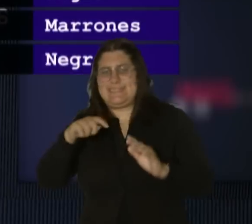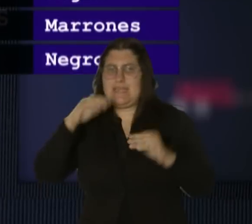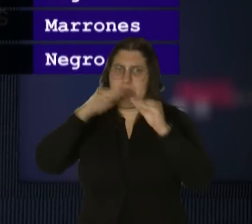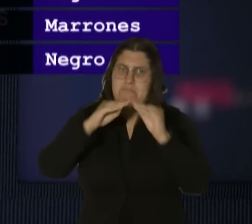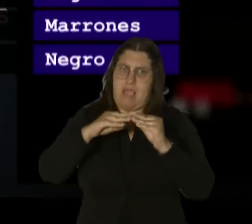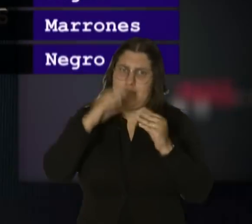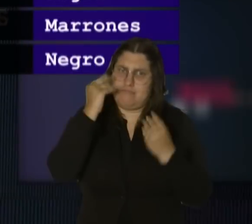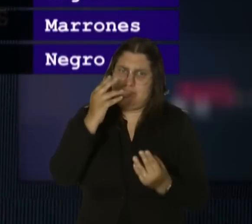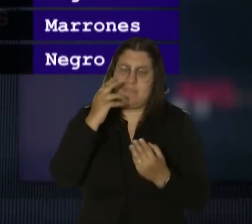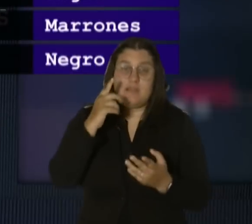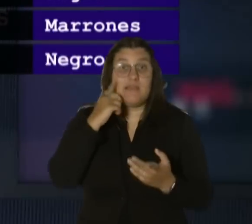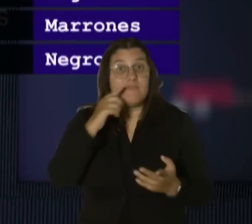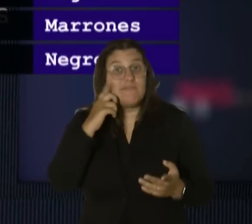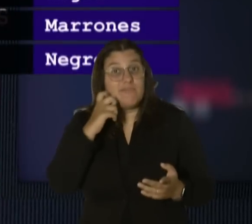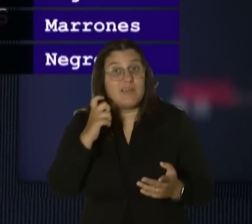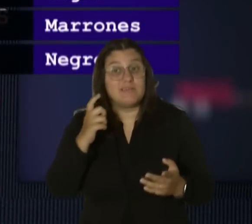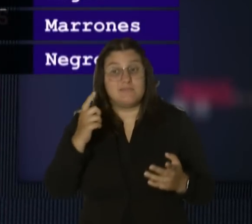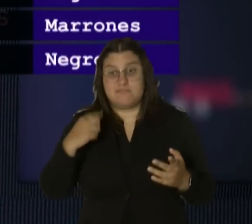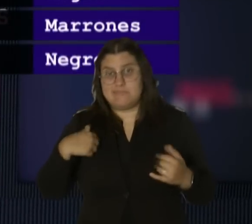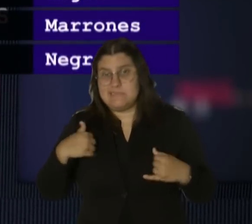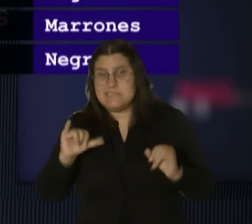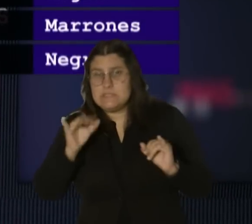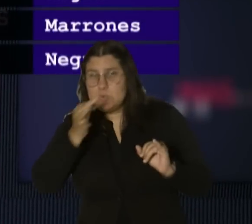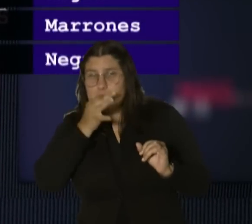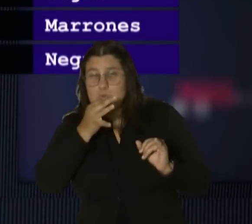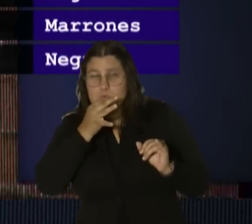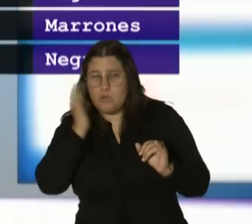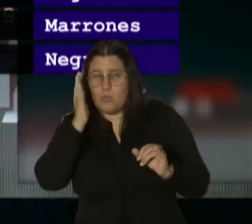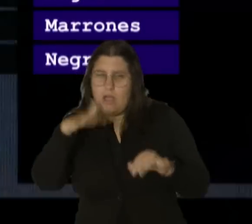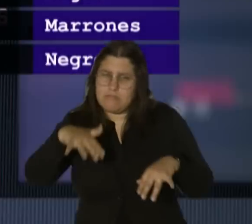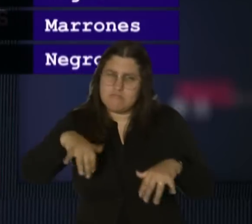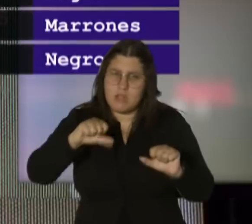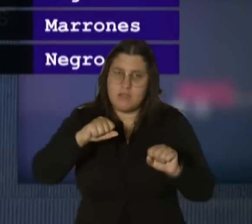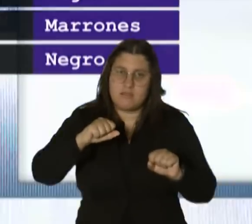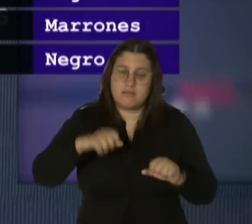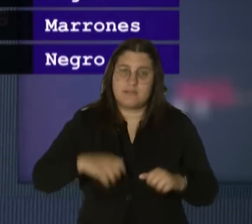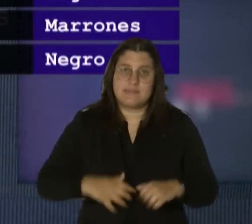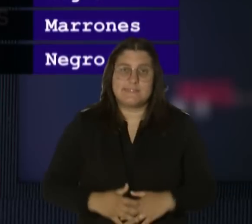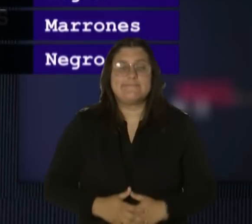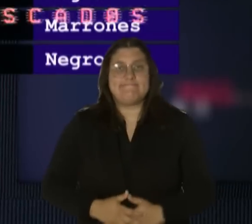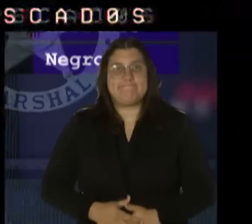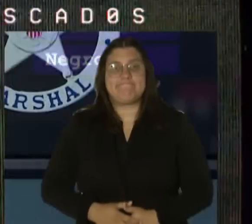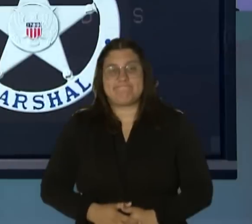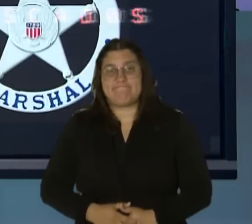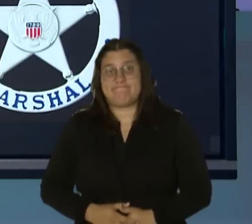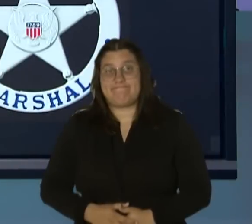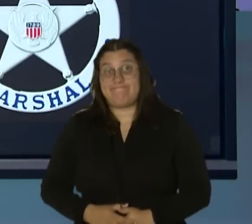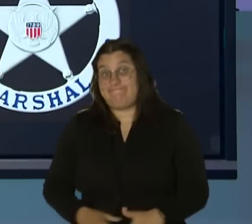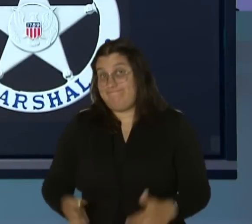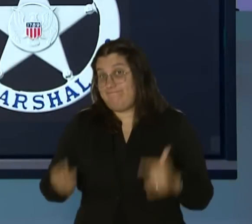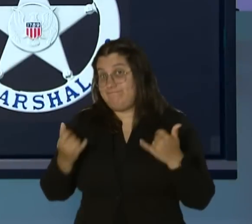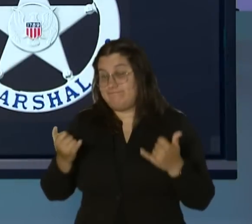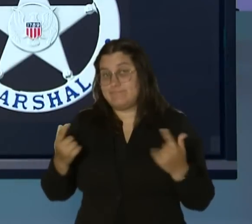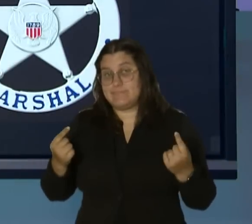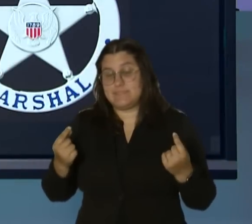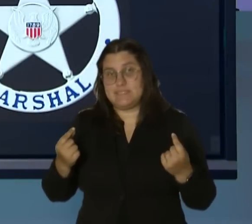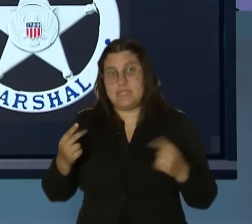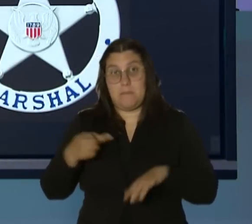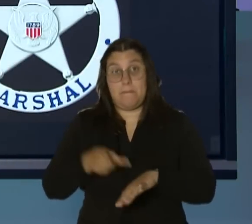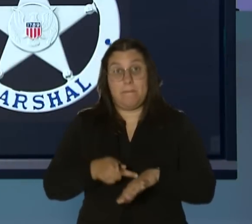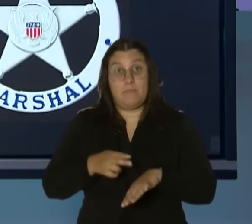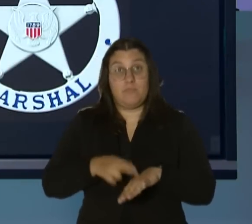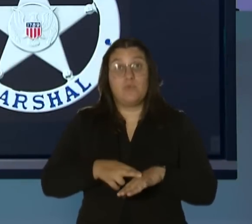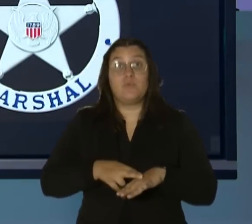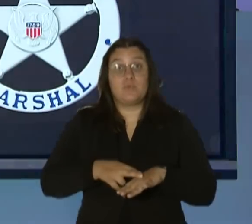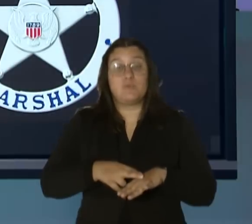el US Marshall está a punto de arrestar a este individuo. Bueno, damas y caballeros, ya que en Puerto Rico,